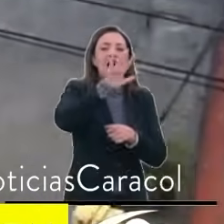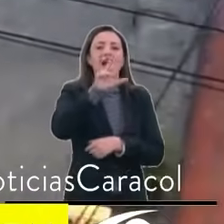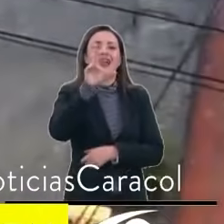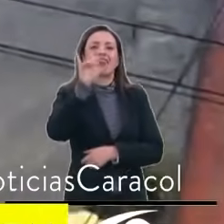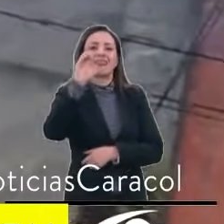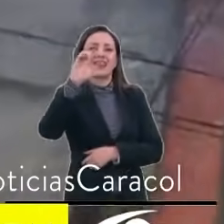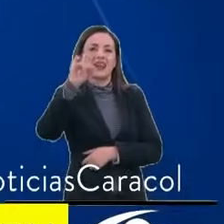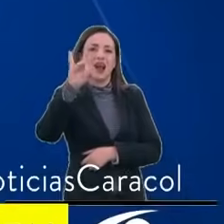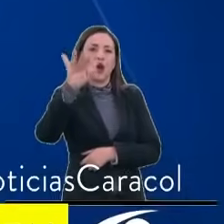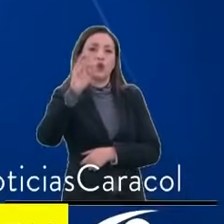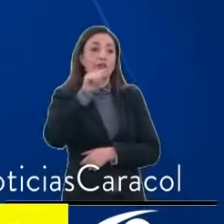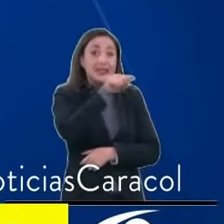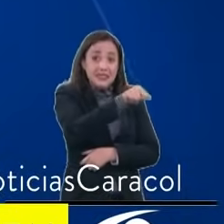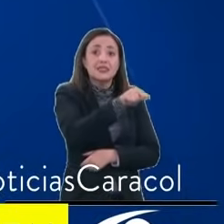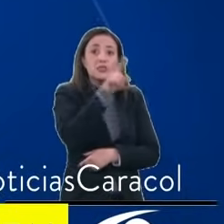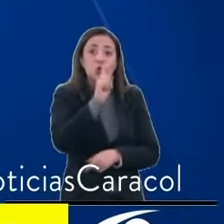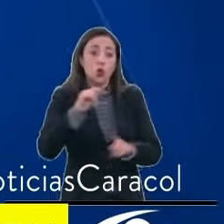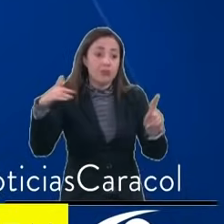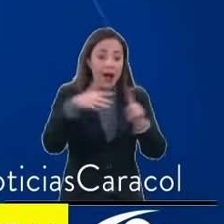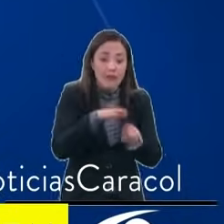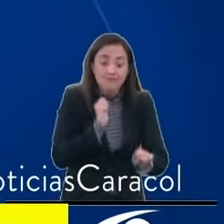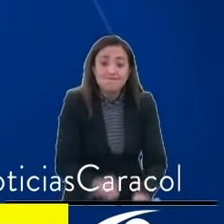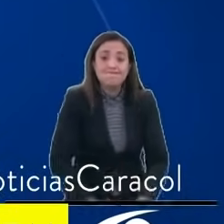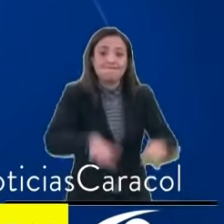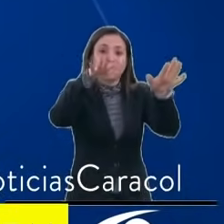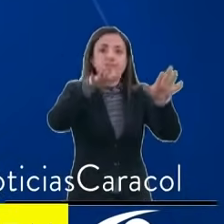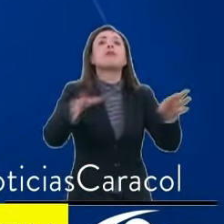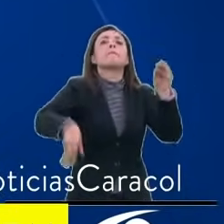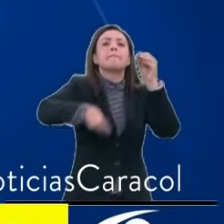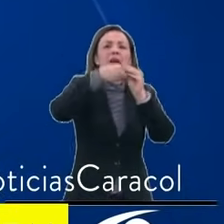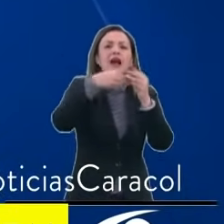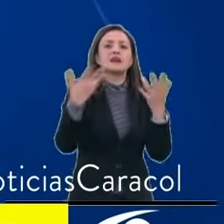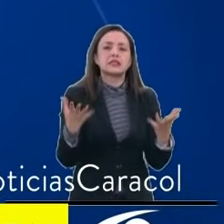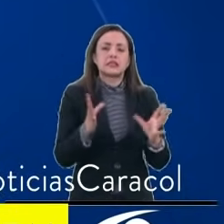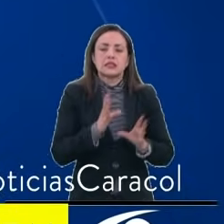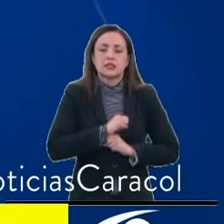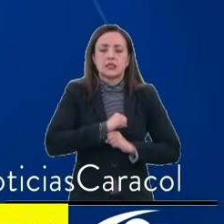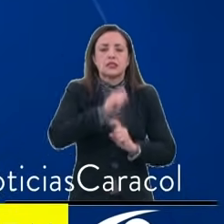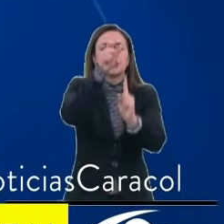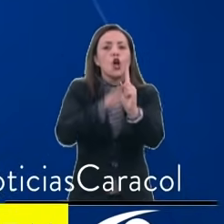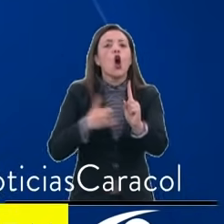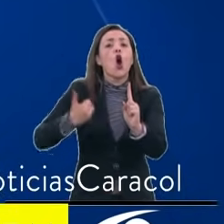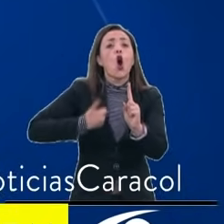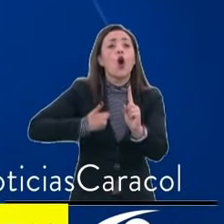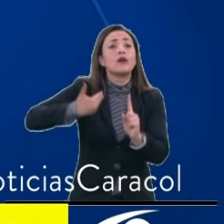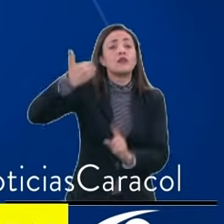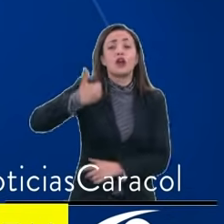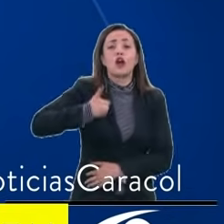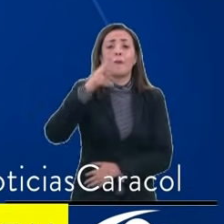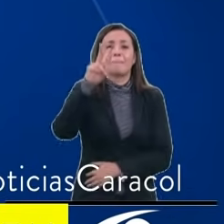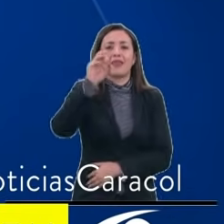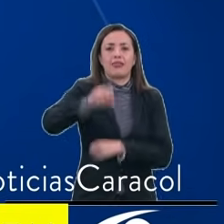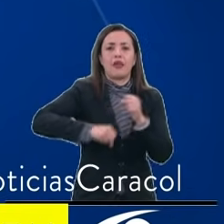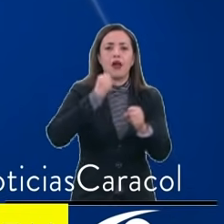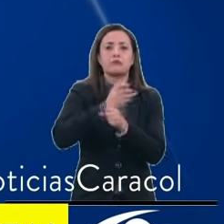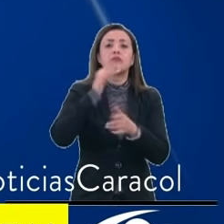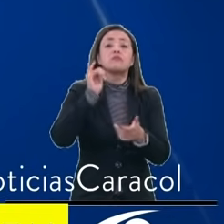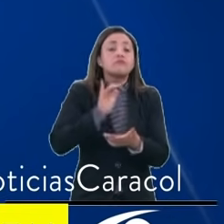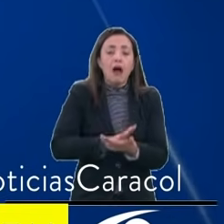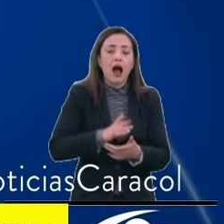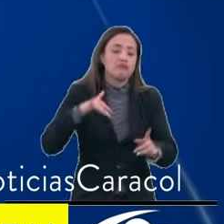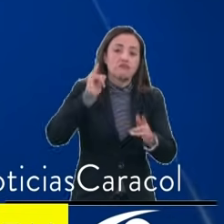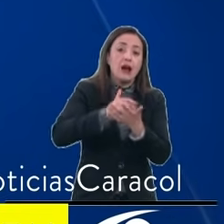a las afectaciones por las inundaciones se le suma el dolor que deja la muerte de un joven de 20 años, quien se ahogó al